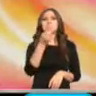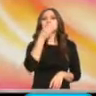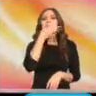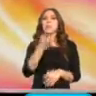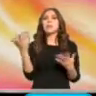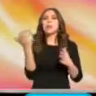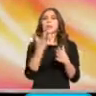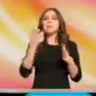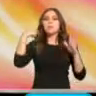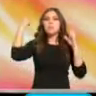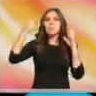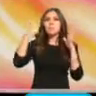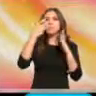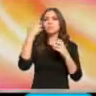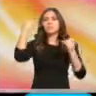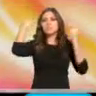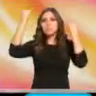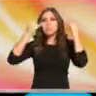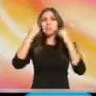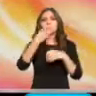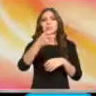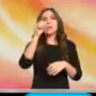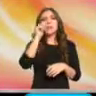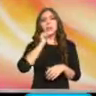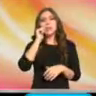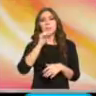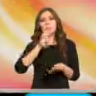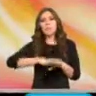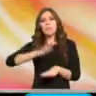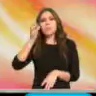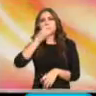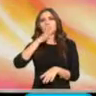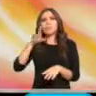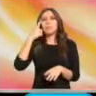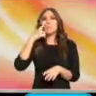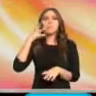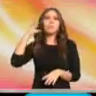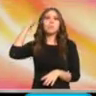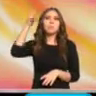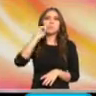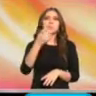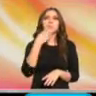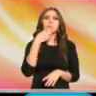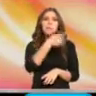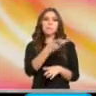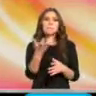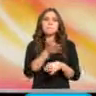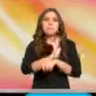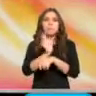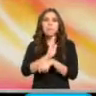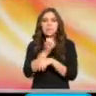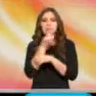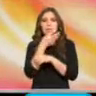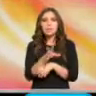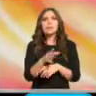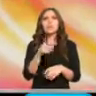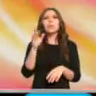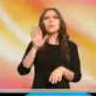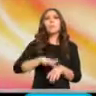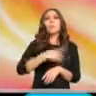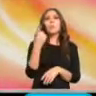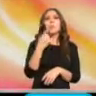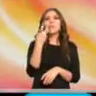los directores que yo creo que más futuro tienen ahora en Hollywood. Lo que hace es que en lugar de meternos en